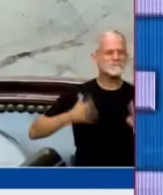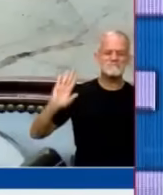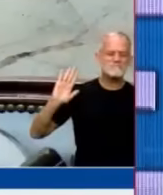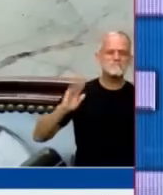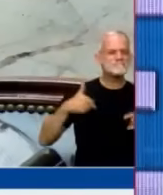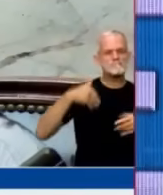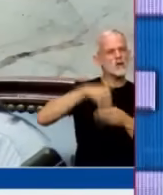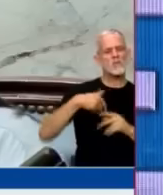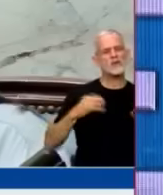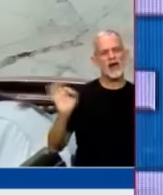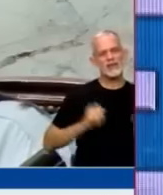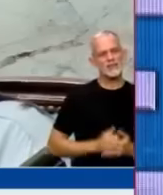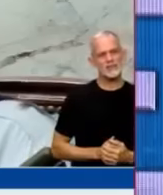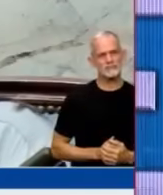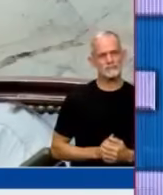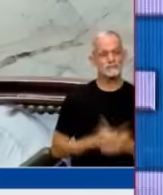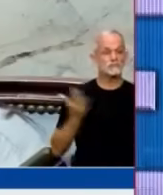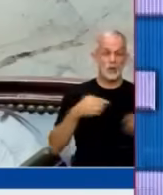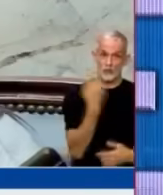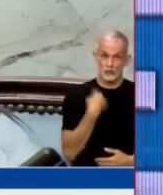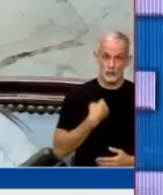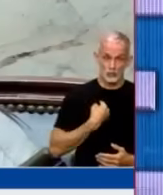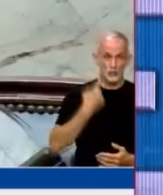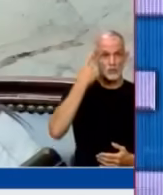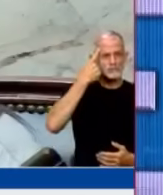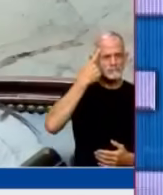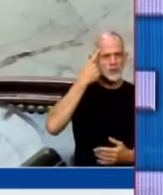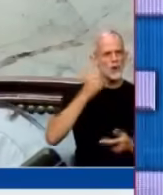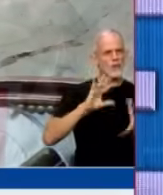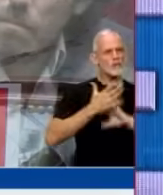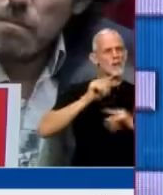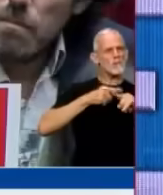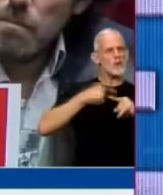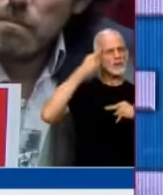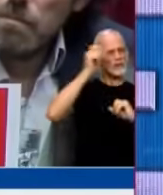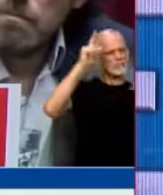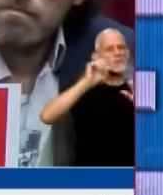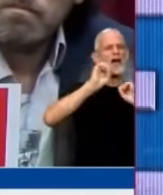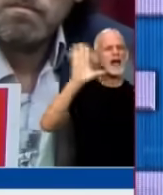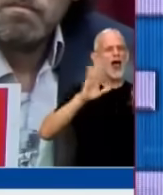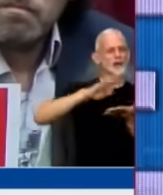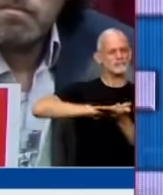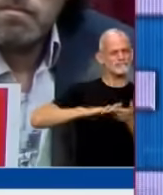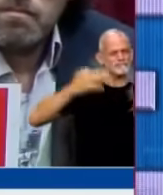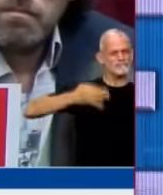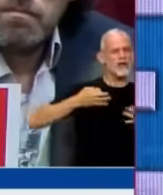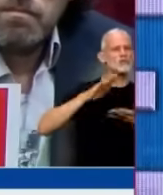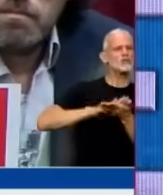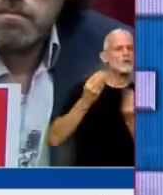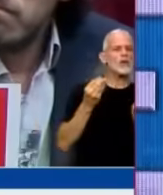digamos, al genocidio que se está produciendo por parte de Hamás, que nunca lo hizo. O sea, la verdad que verla ahora defendiendo